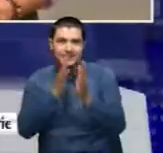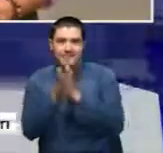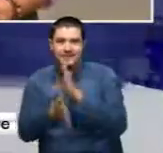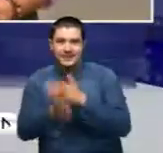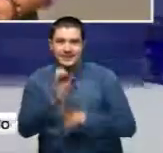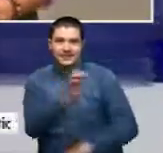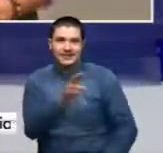buenas tardes